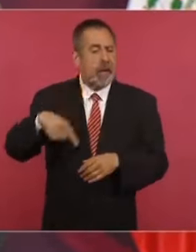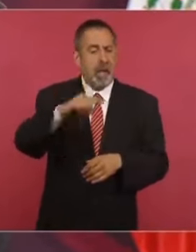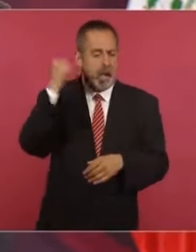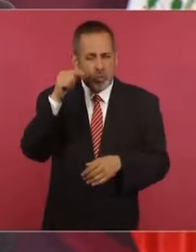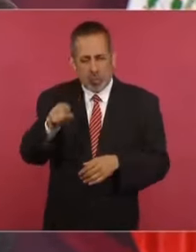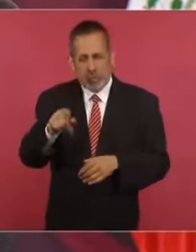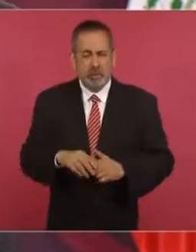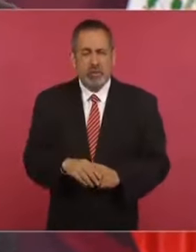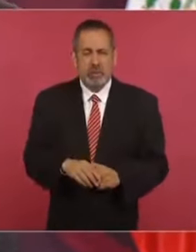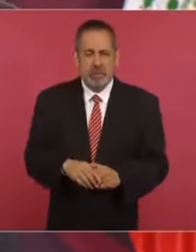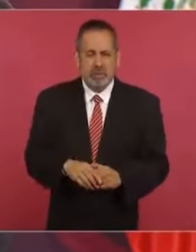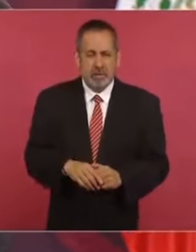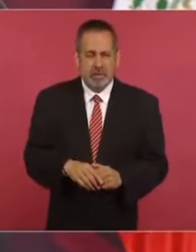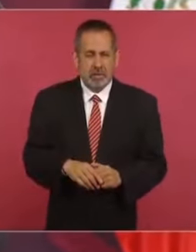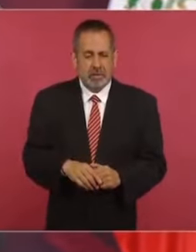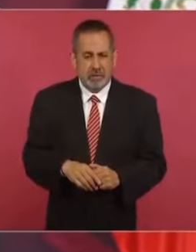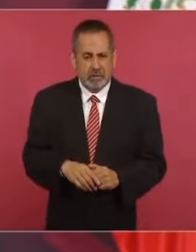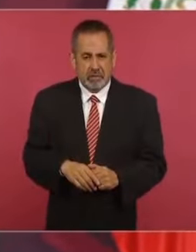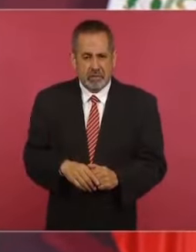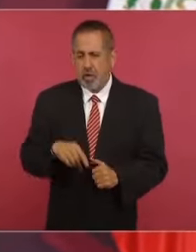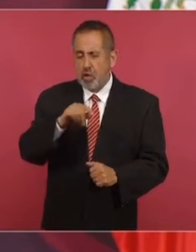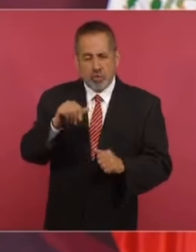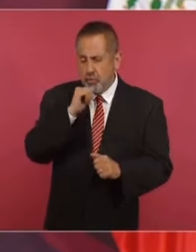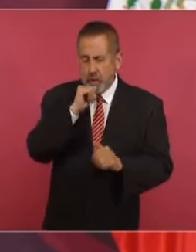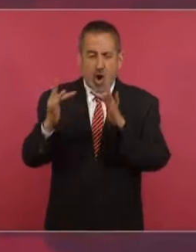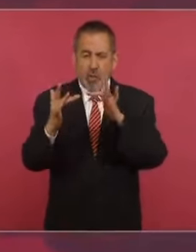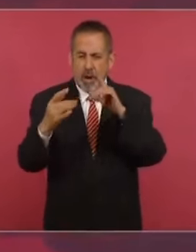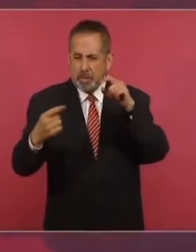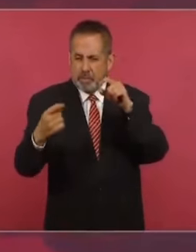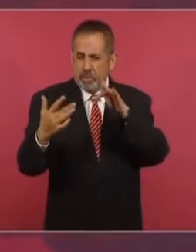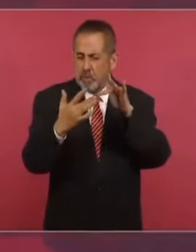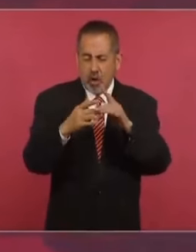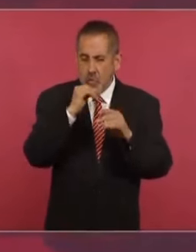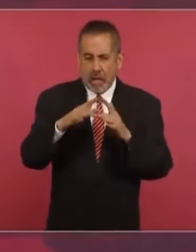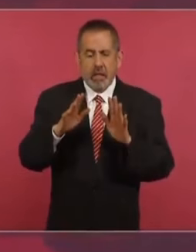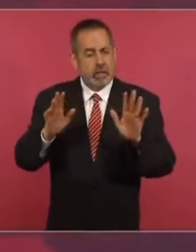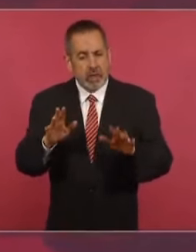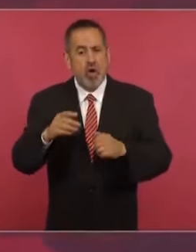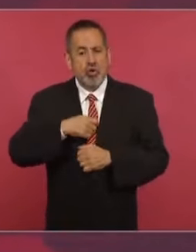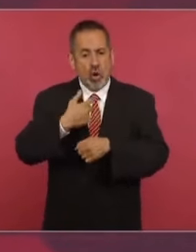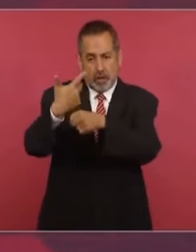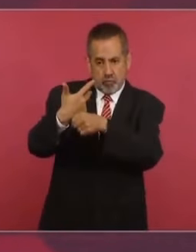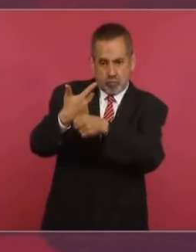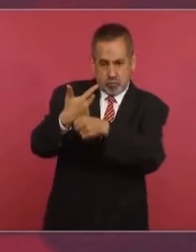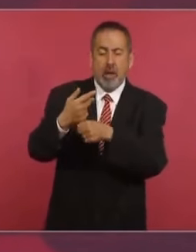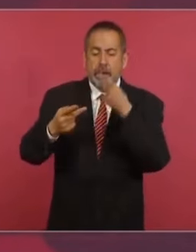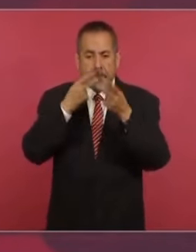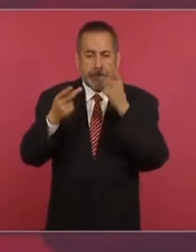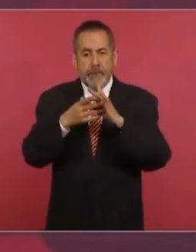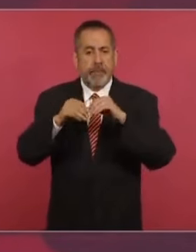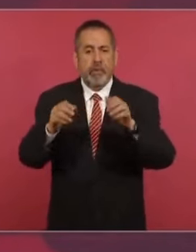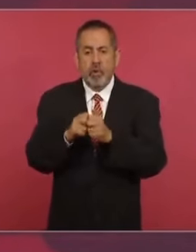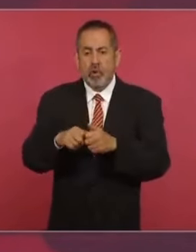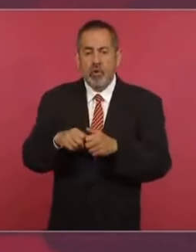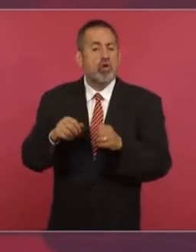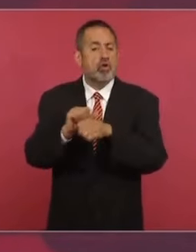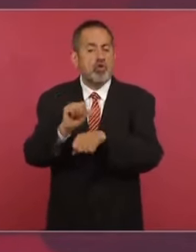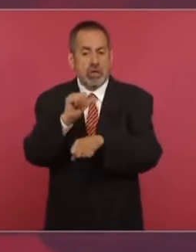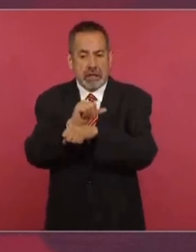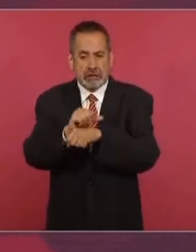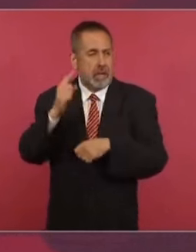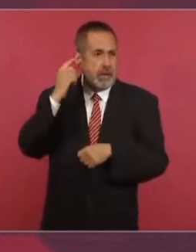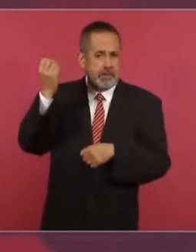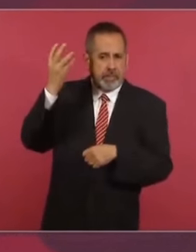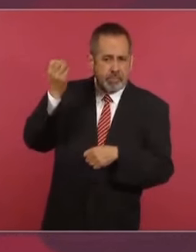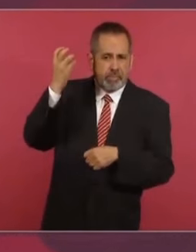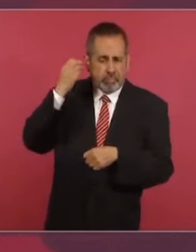Acapulco, aunque no hay todavía comunicación completa. Yo grabé un mensaje que con carros de sonido se va